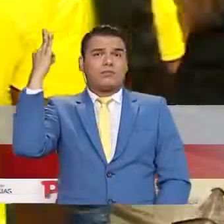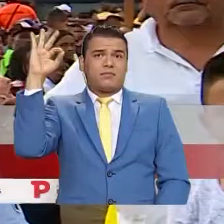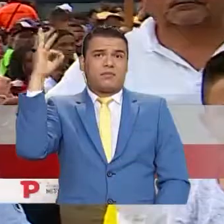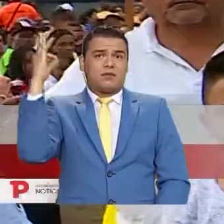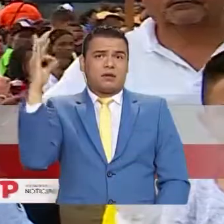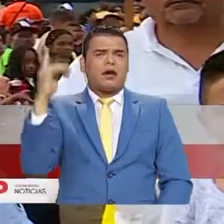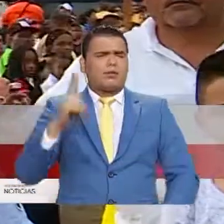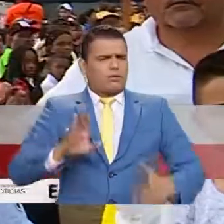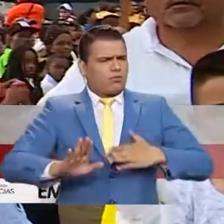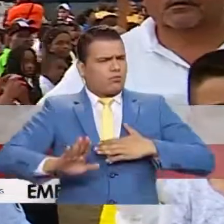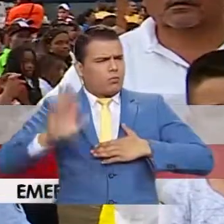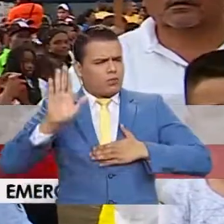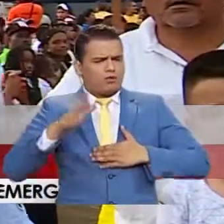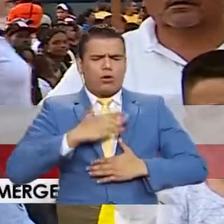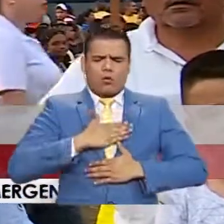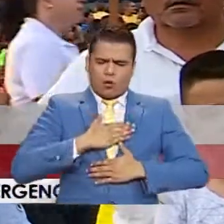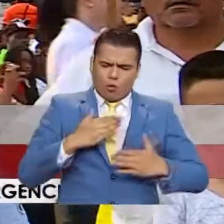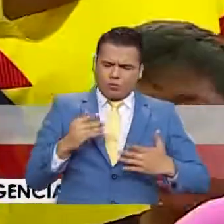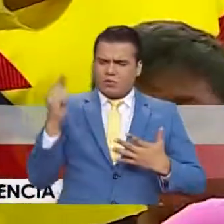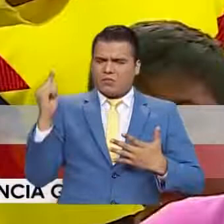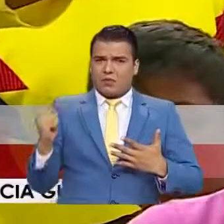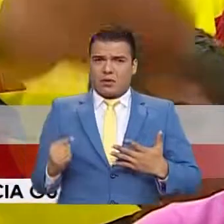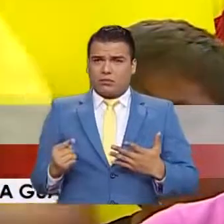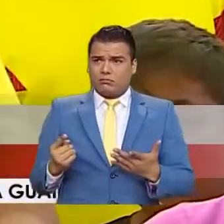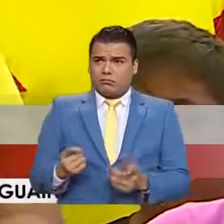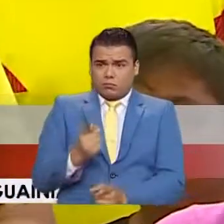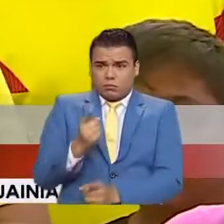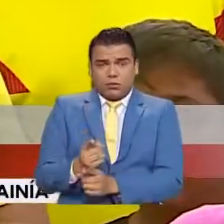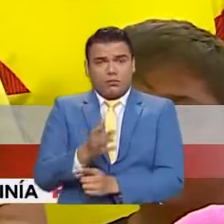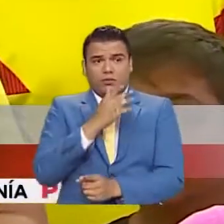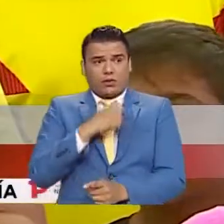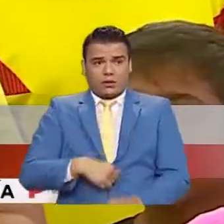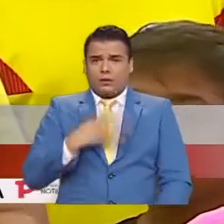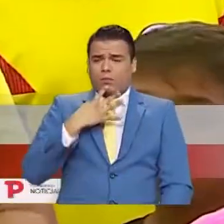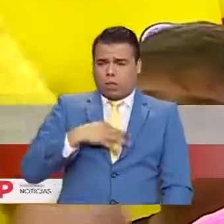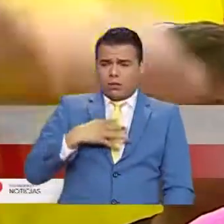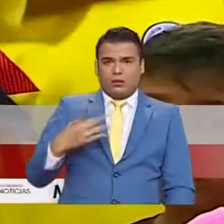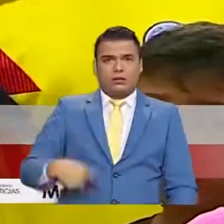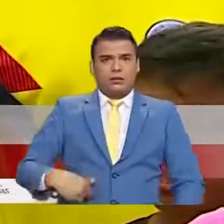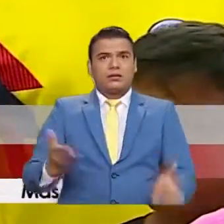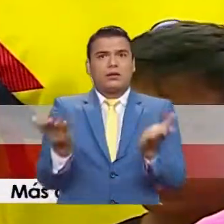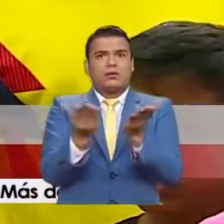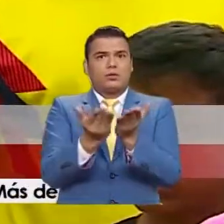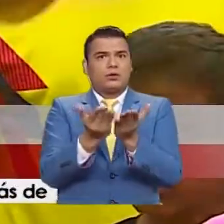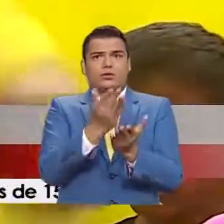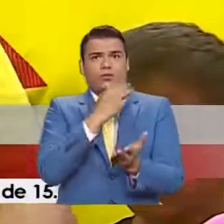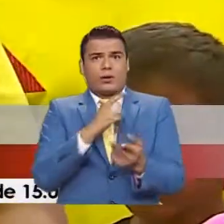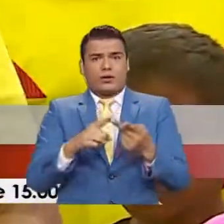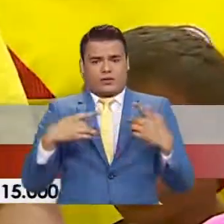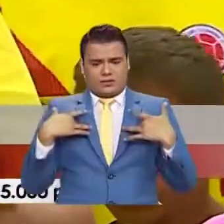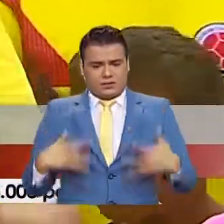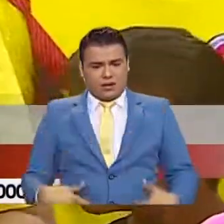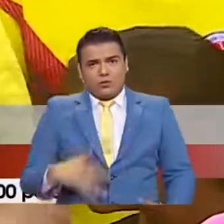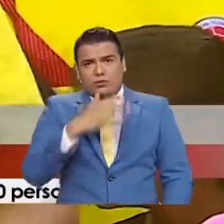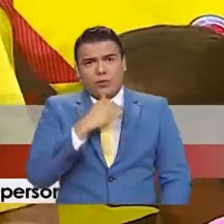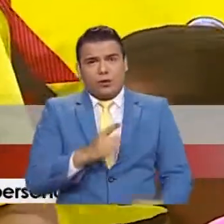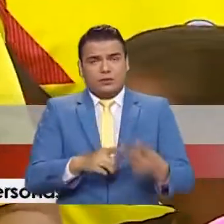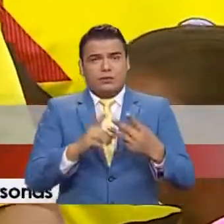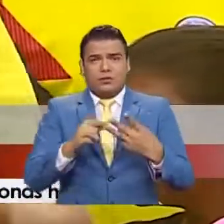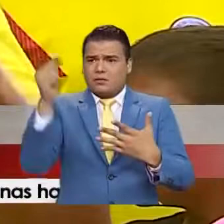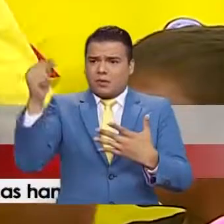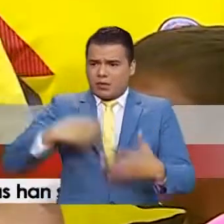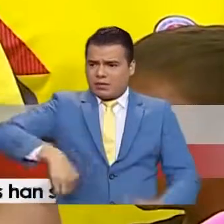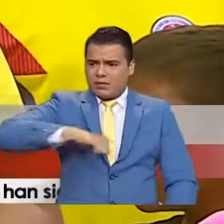las promesas y pocos los resultados. Aquí se violan todos los derechos a la educación, los derechos a la salud y los derechos a